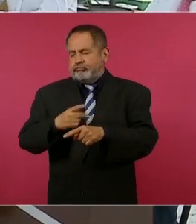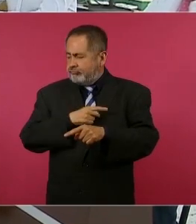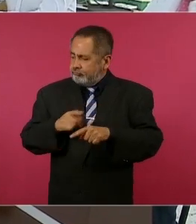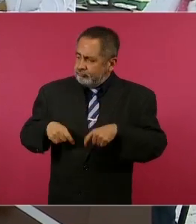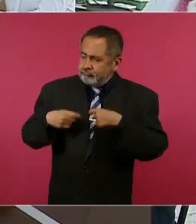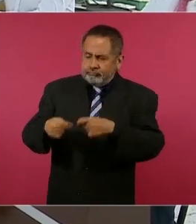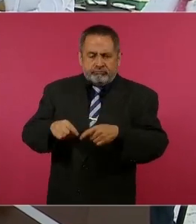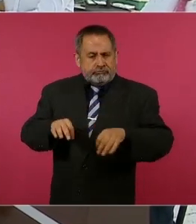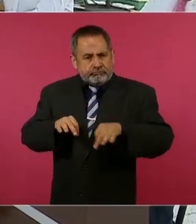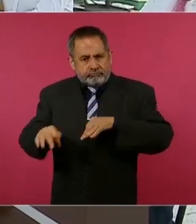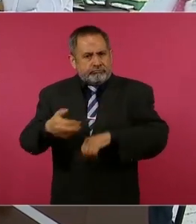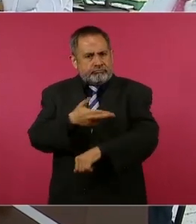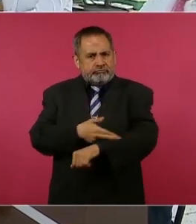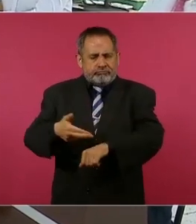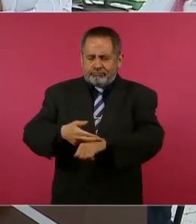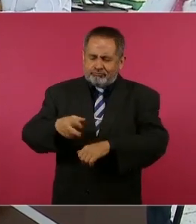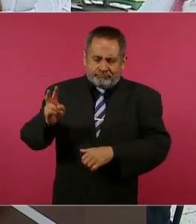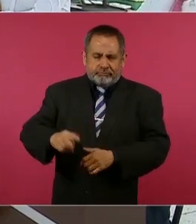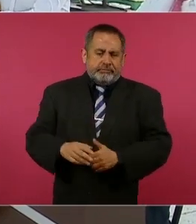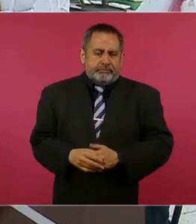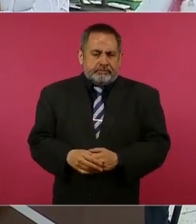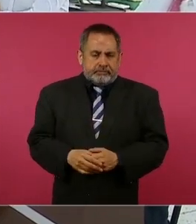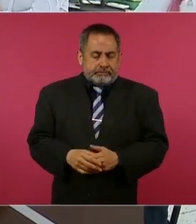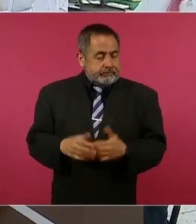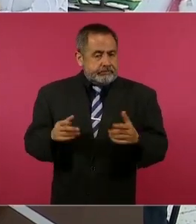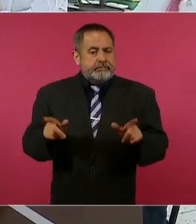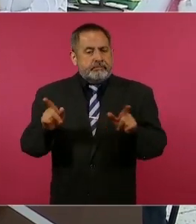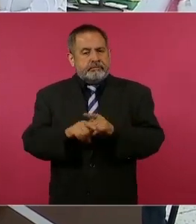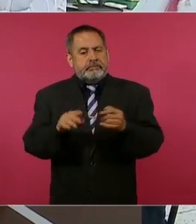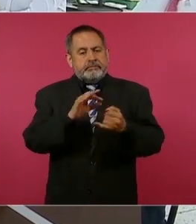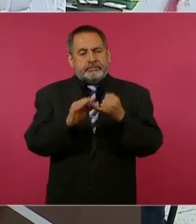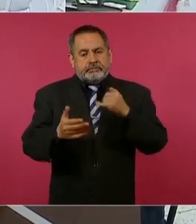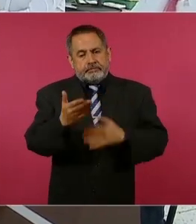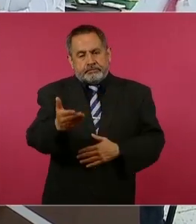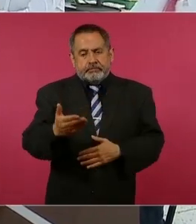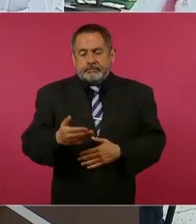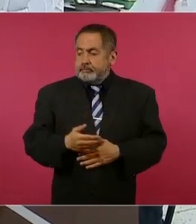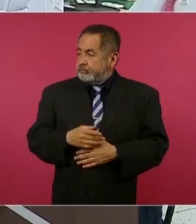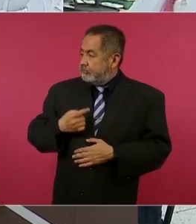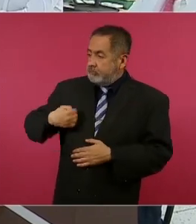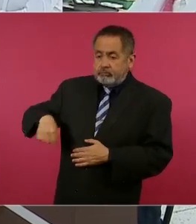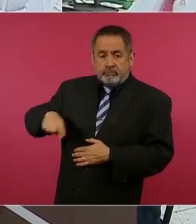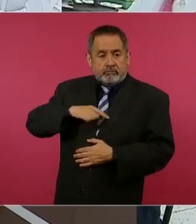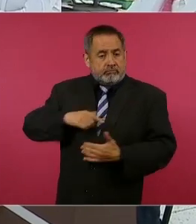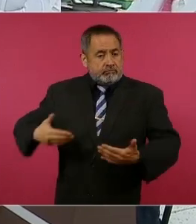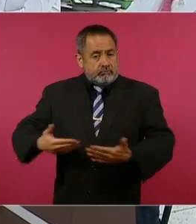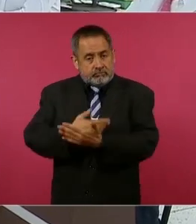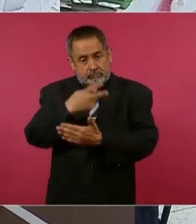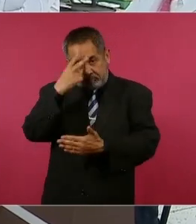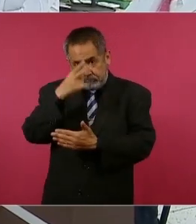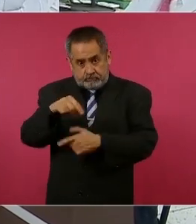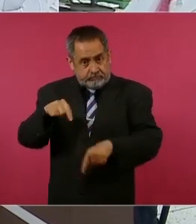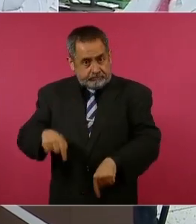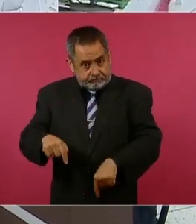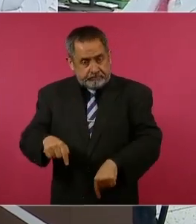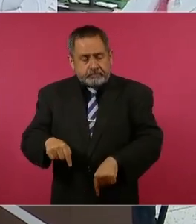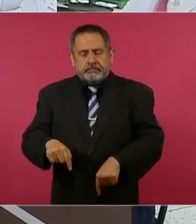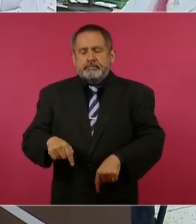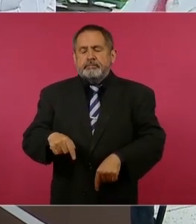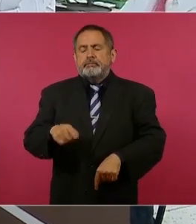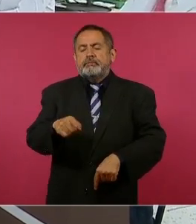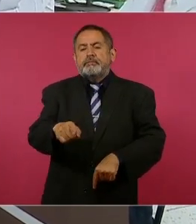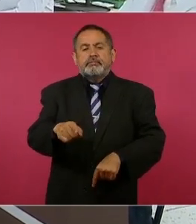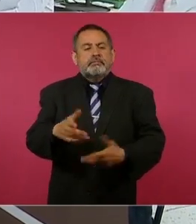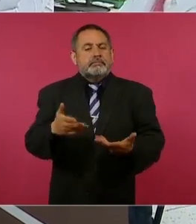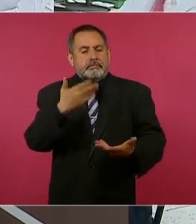concretar en acciones reales. Finalmente, quiero agradecer a nombre de los mexiquenses a todos los que han hecho